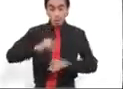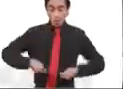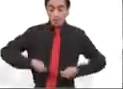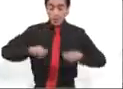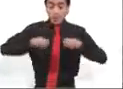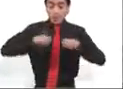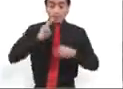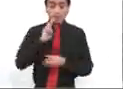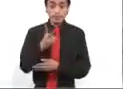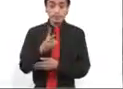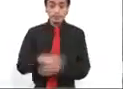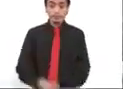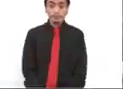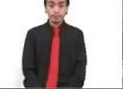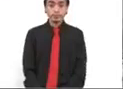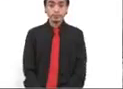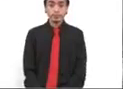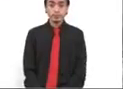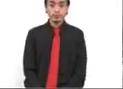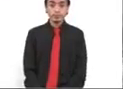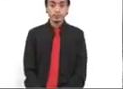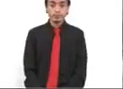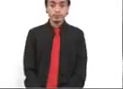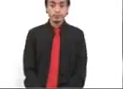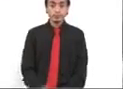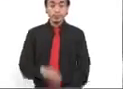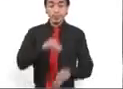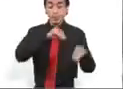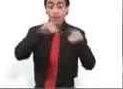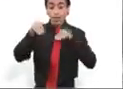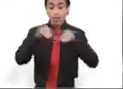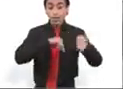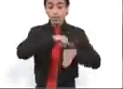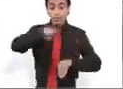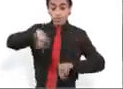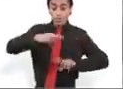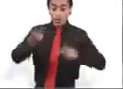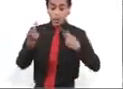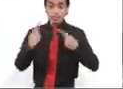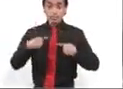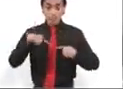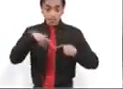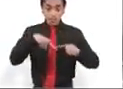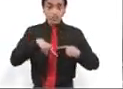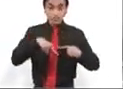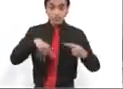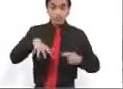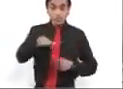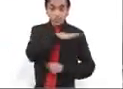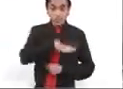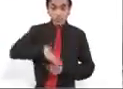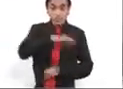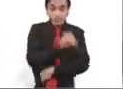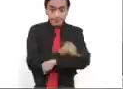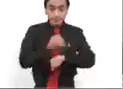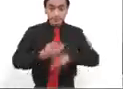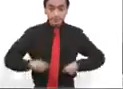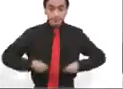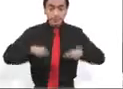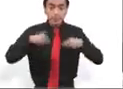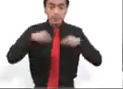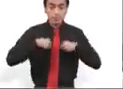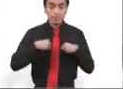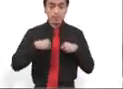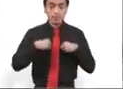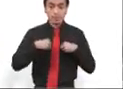mejor. El hecho de que la movilidad de las personas que viven en esta zona de Iztapalapa se reduzca